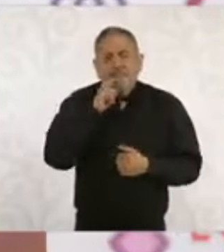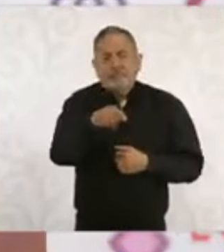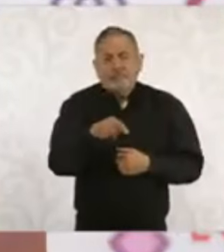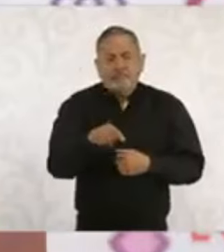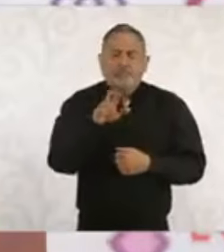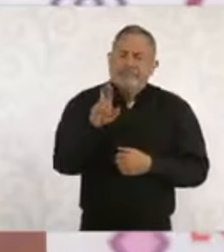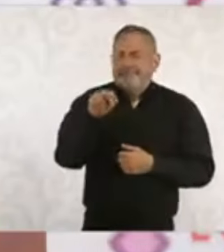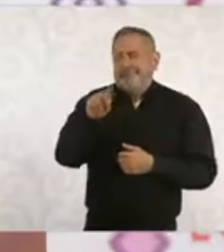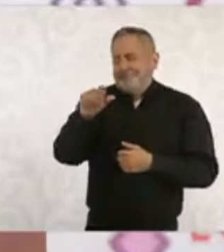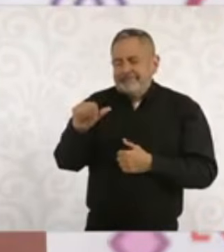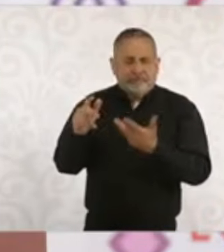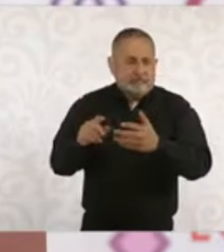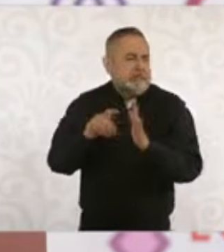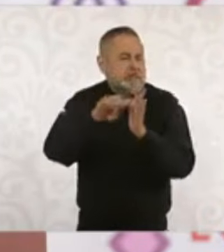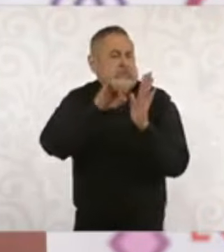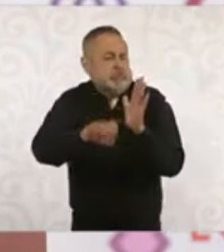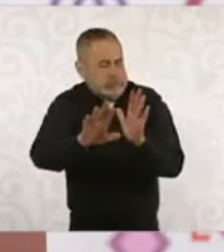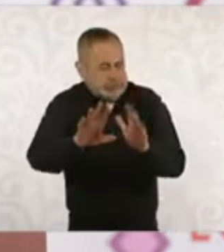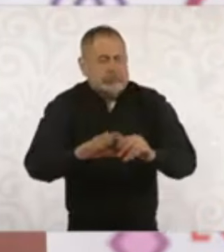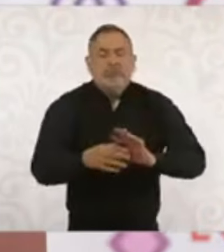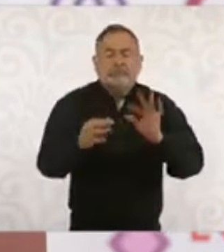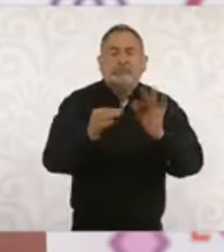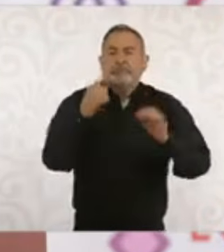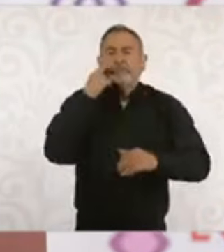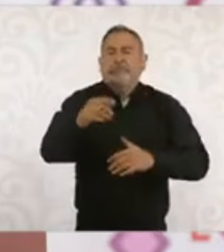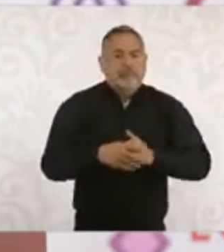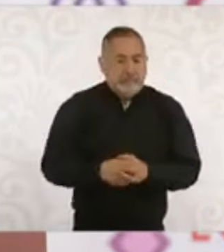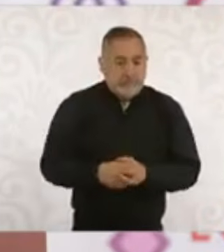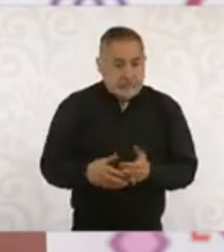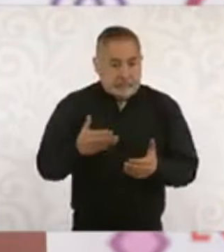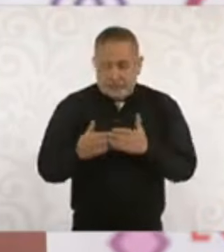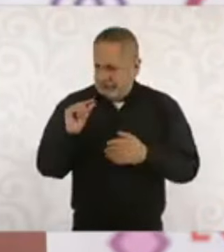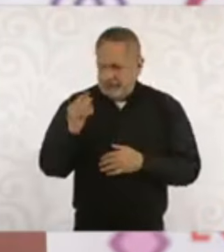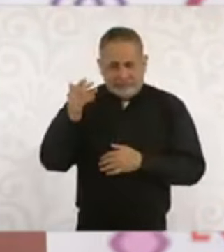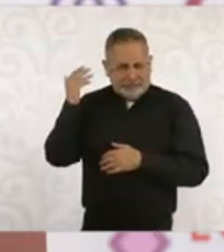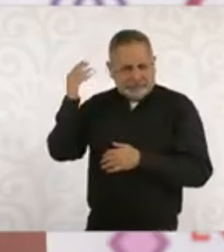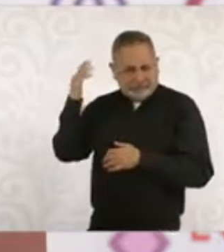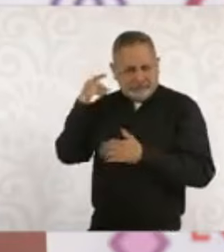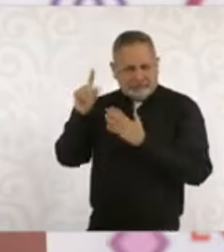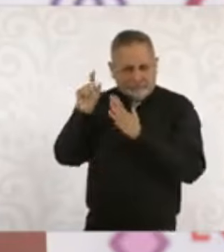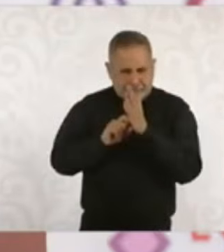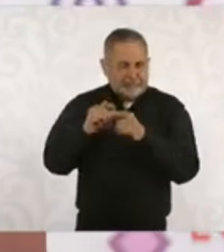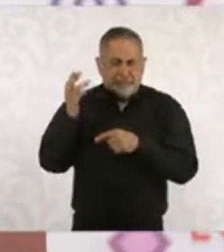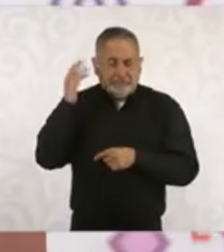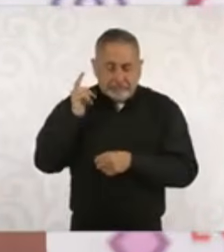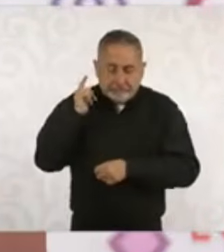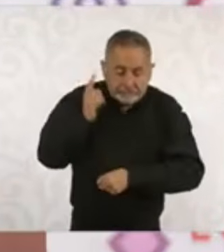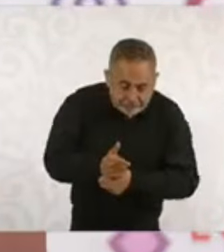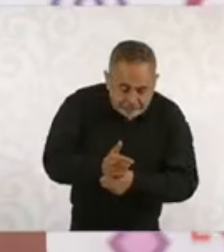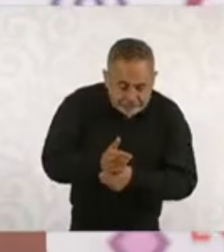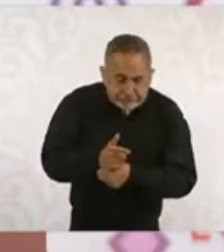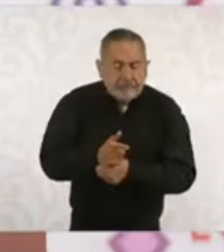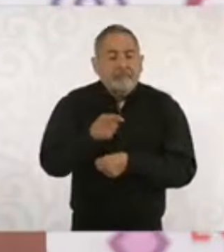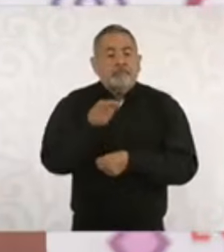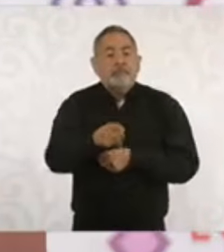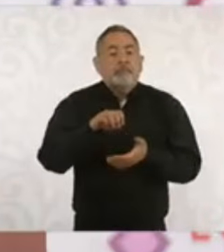el RNA. Le pongo un ejemplo. Actualmente, hace unos meses, se sabe que si una